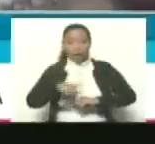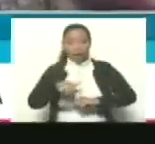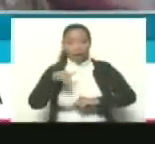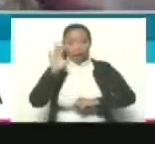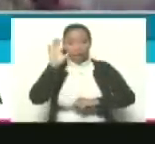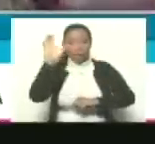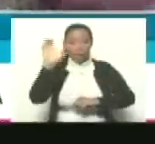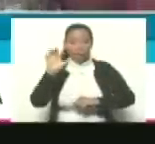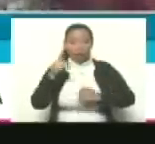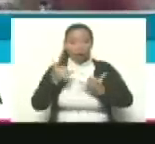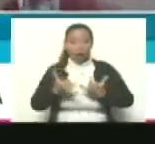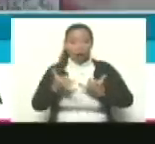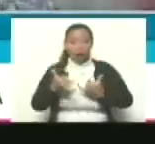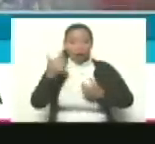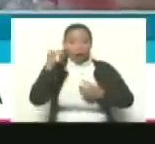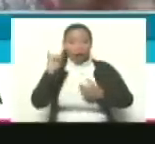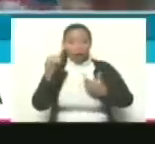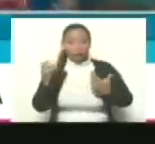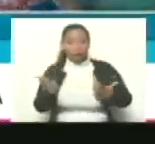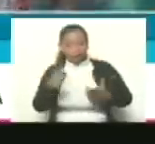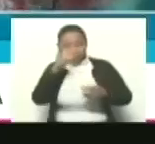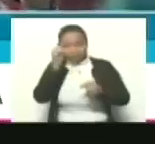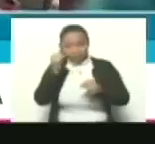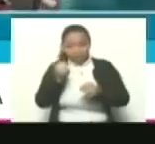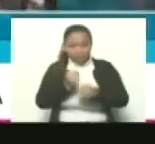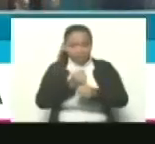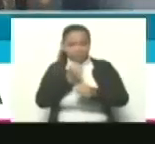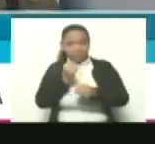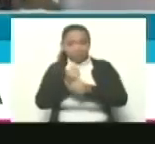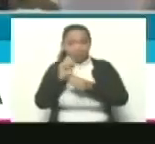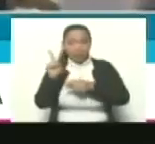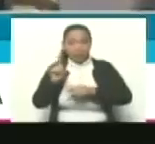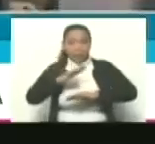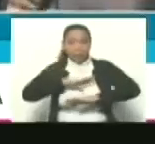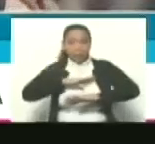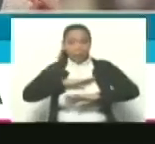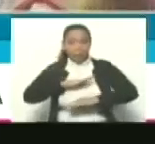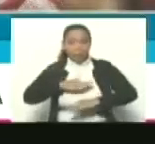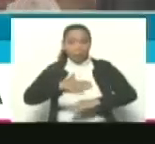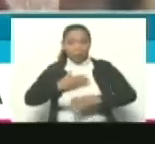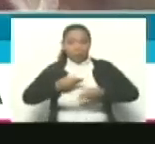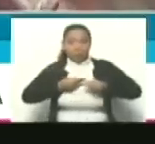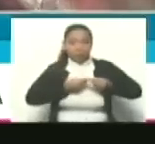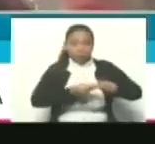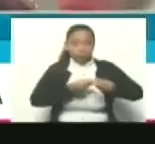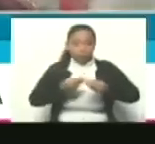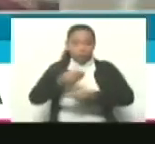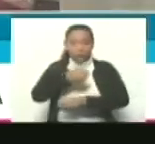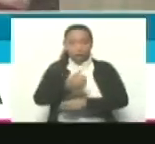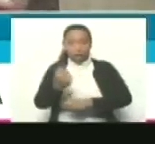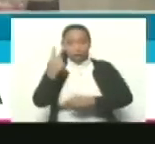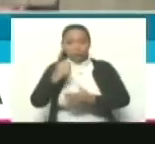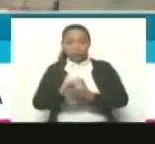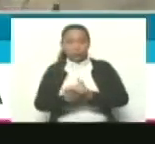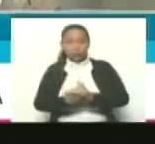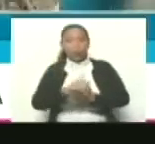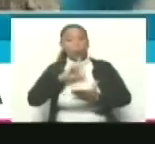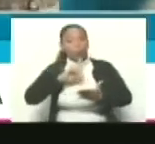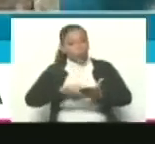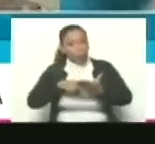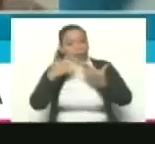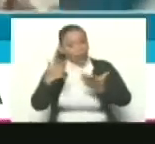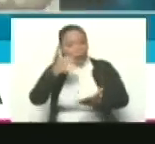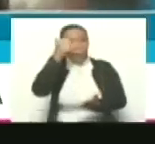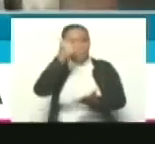patria, y ahora lo que consiste es, bueno, en trabajar para que ese bienestar sea distribuido para todos y para todas. Bueno, cúmplase.